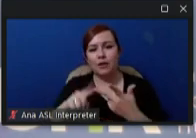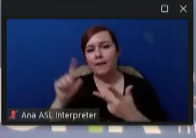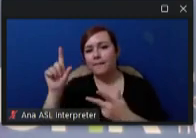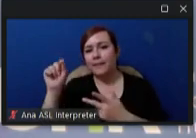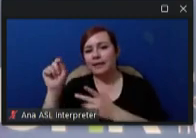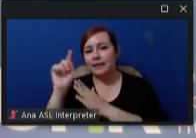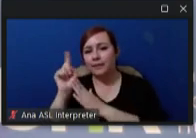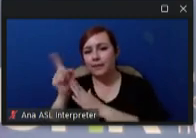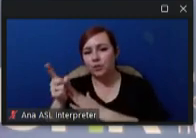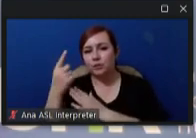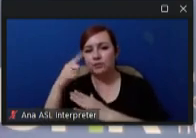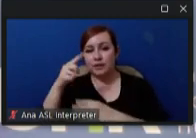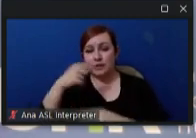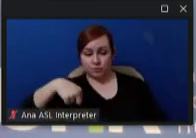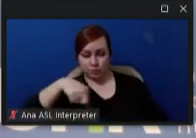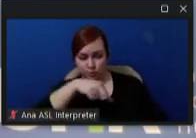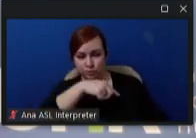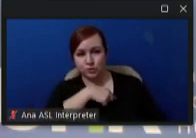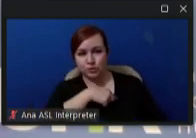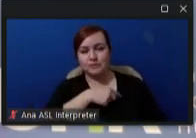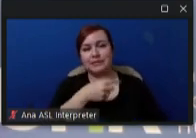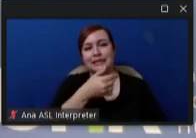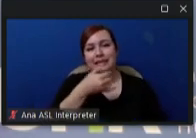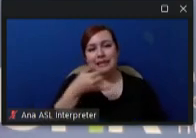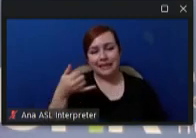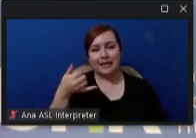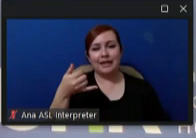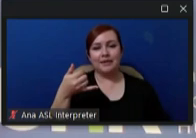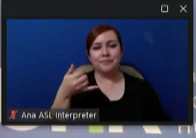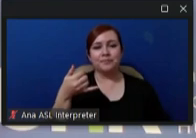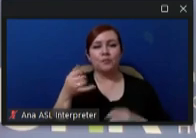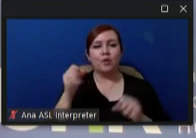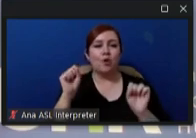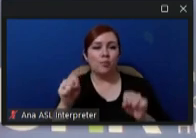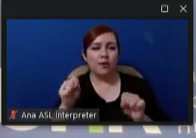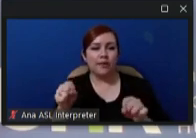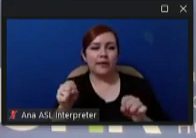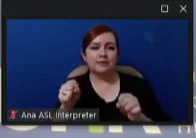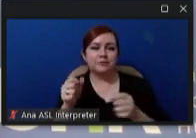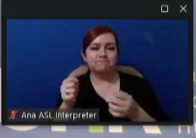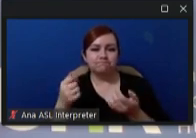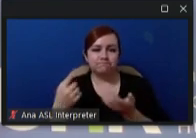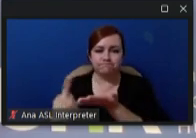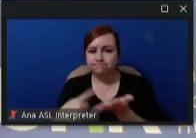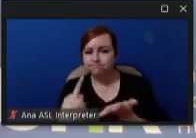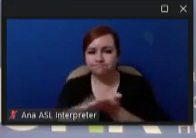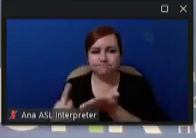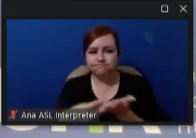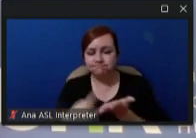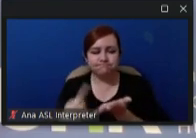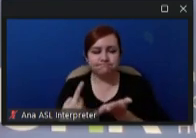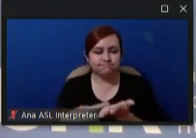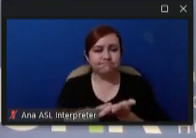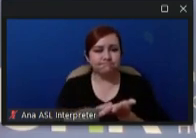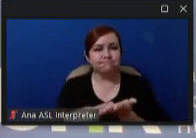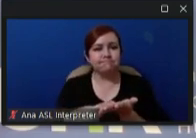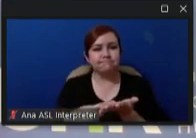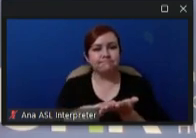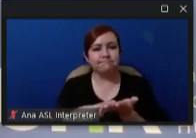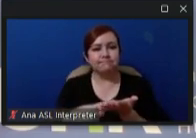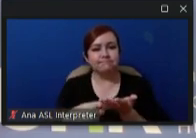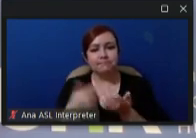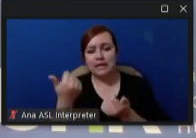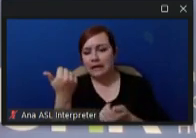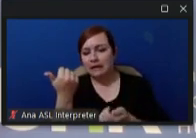y luego una especie de réplica de 12 minutos también para cada una de las